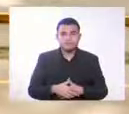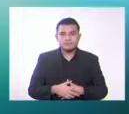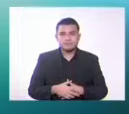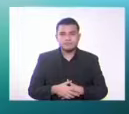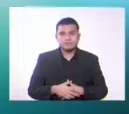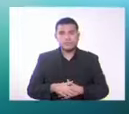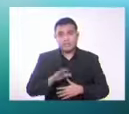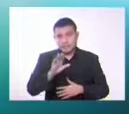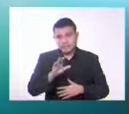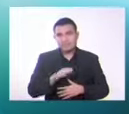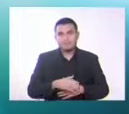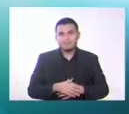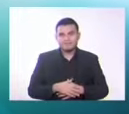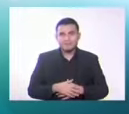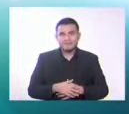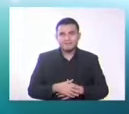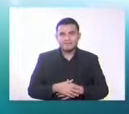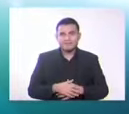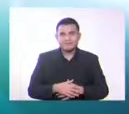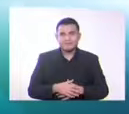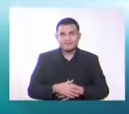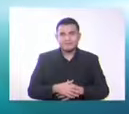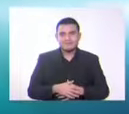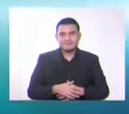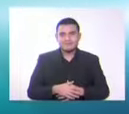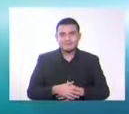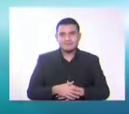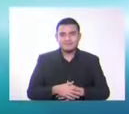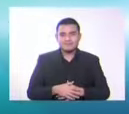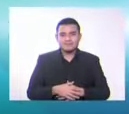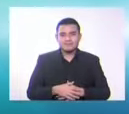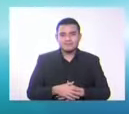Ya regresa Nano Universo.